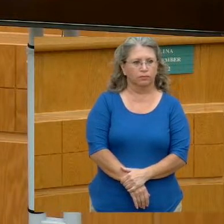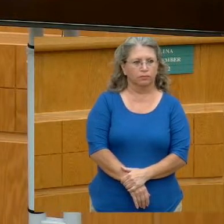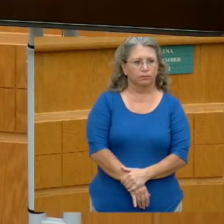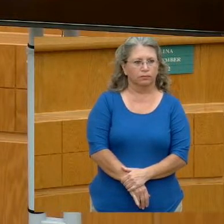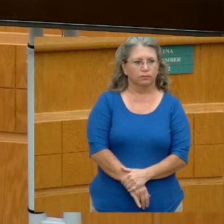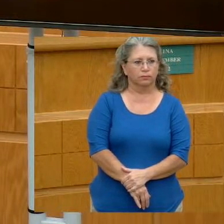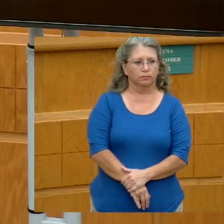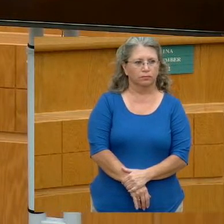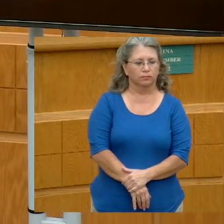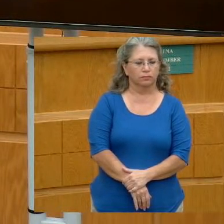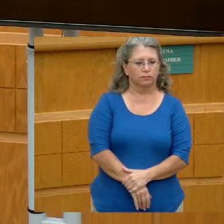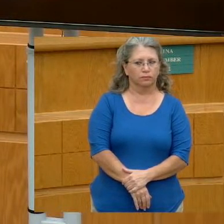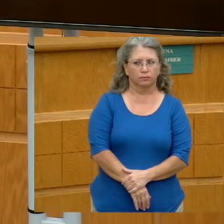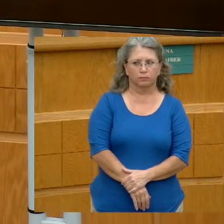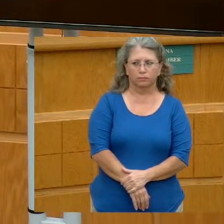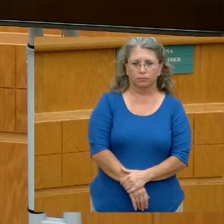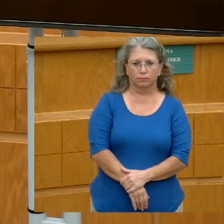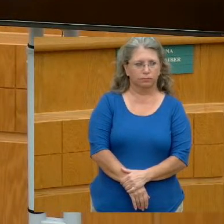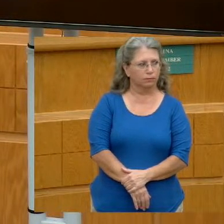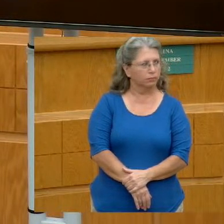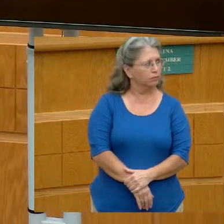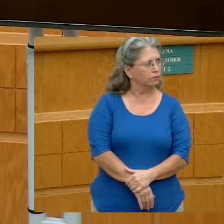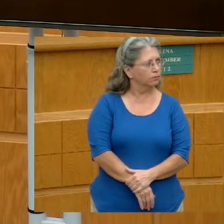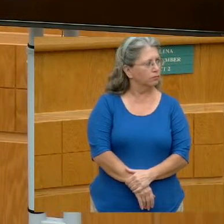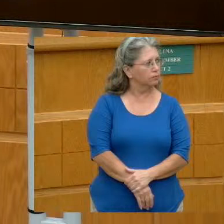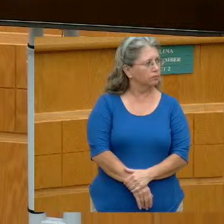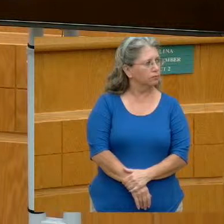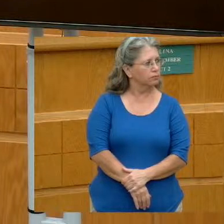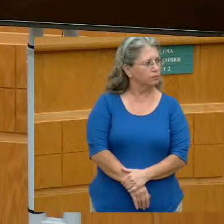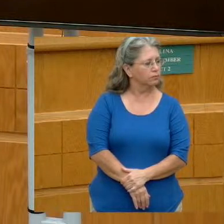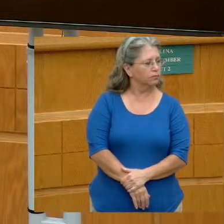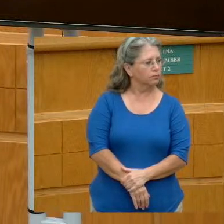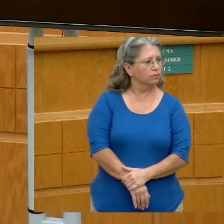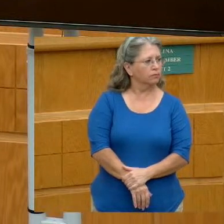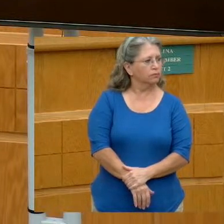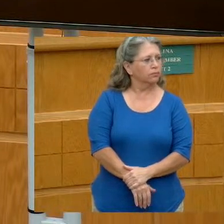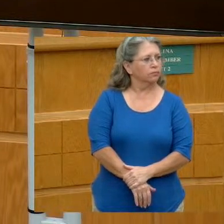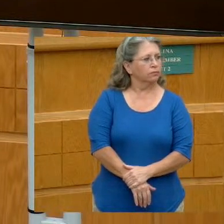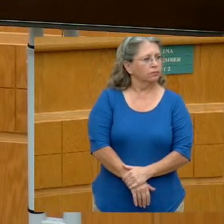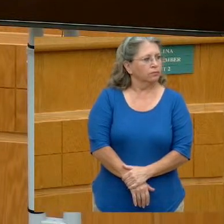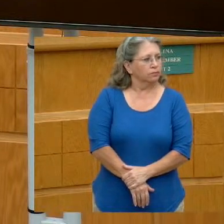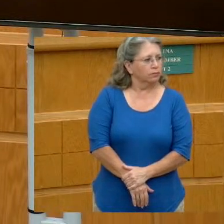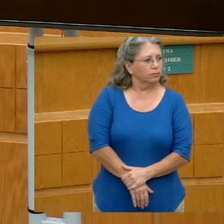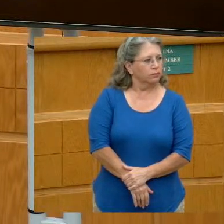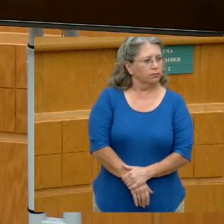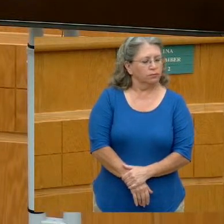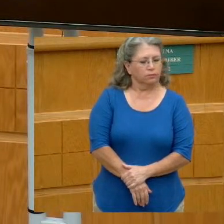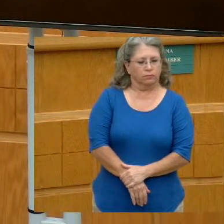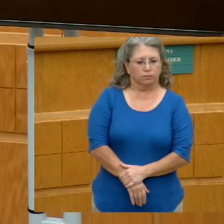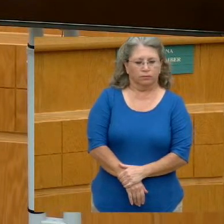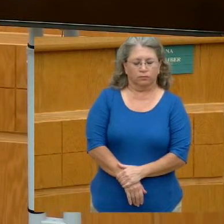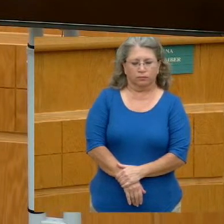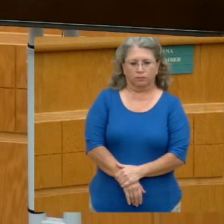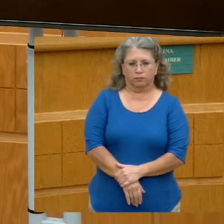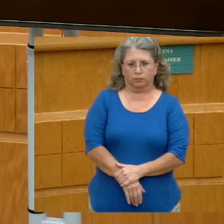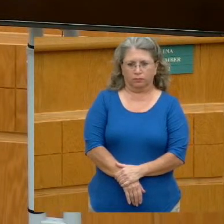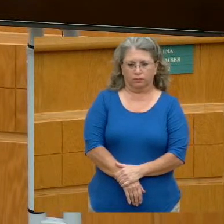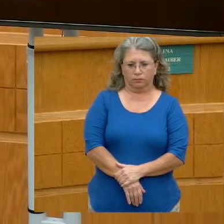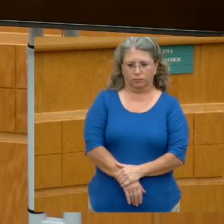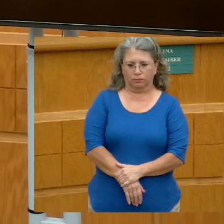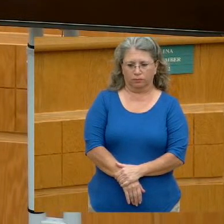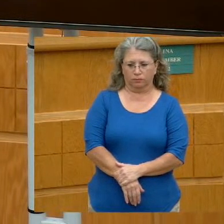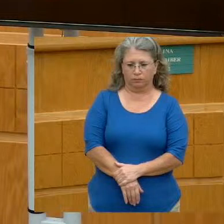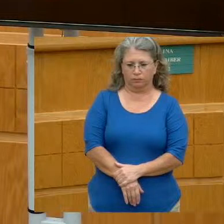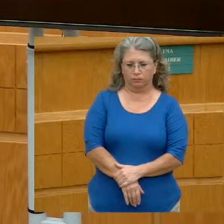también incluyen carros de golf, vehículos de todo terreno. Los residentes y visitantes pueden caminar por la playa una vez que esté firmada la orden. Esta va a entrar